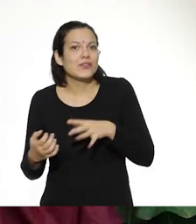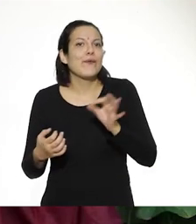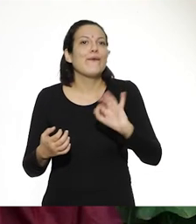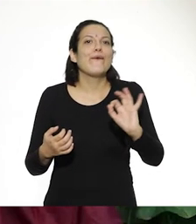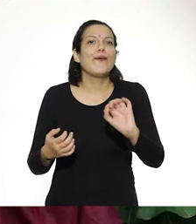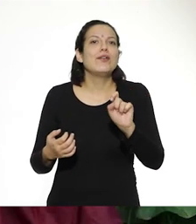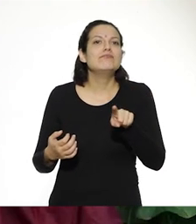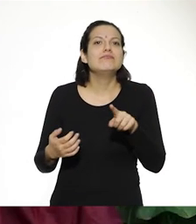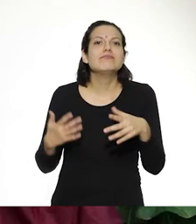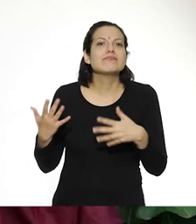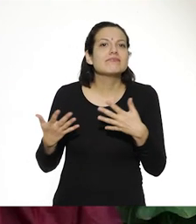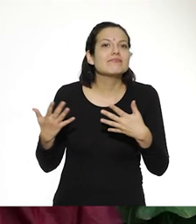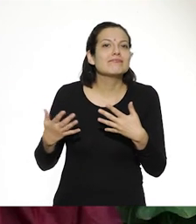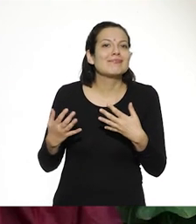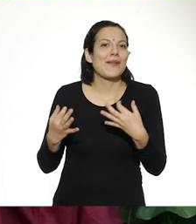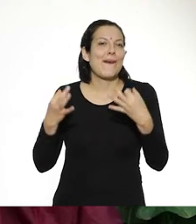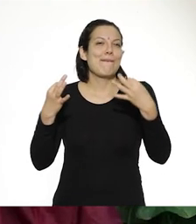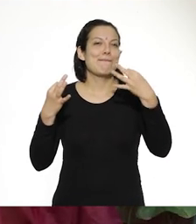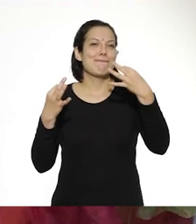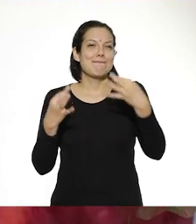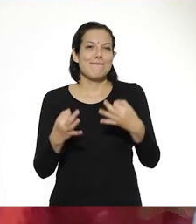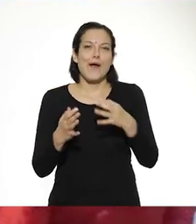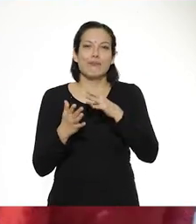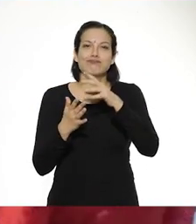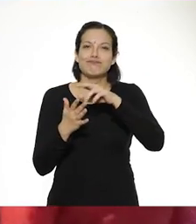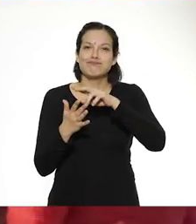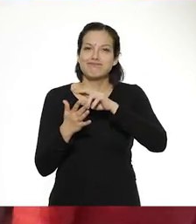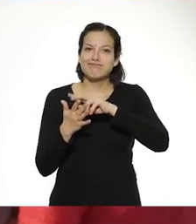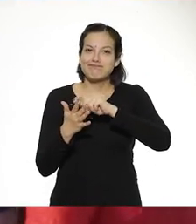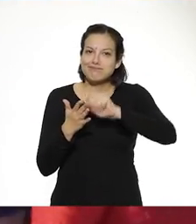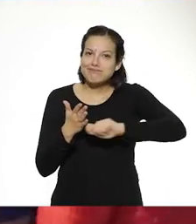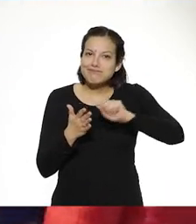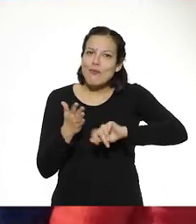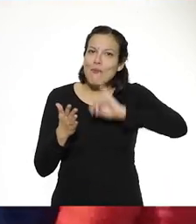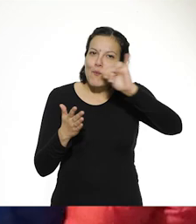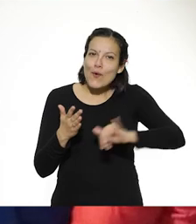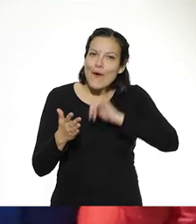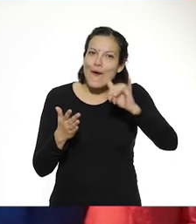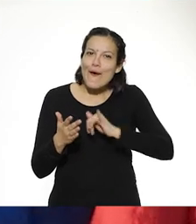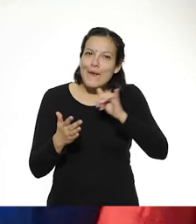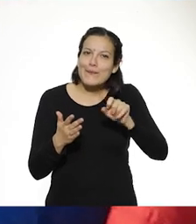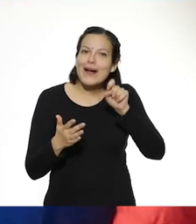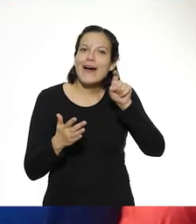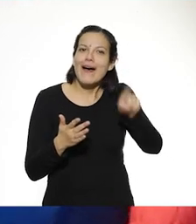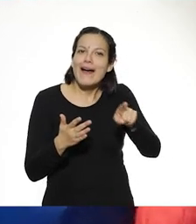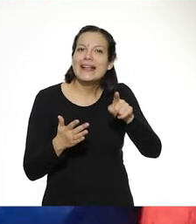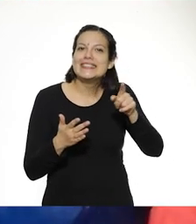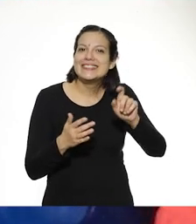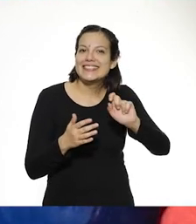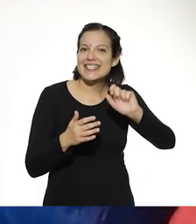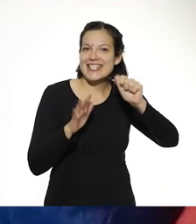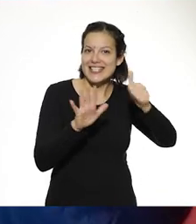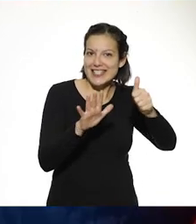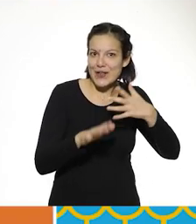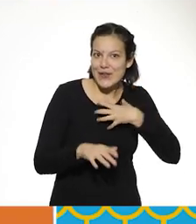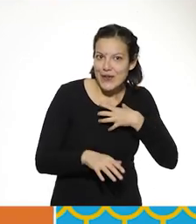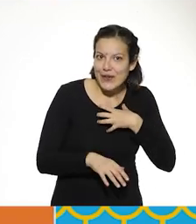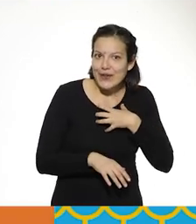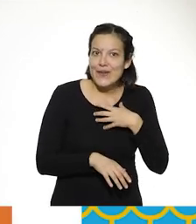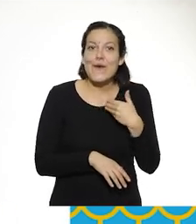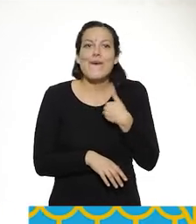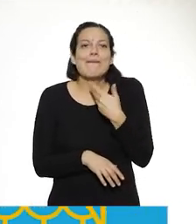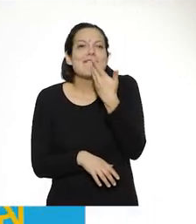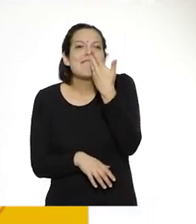o lo bien que compone los poemas esa chica de sexto grado. O cómo me